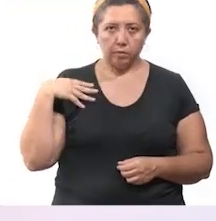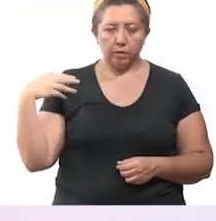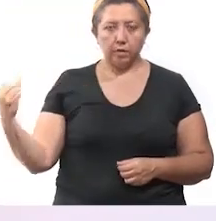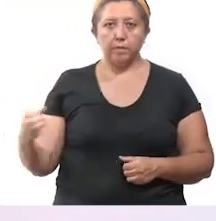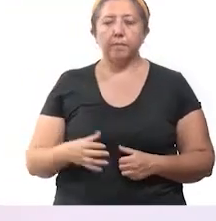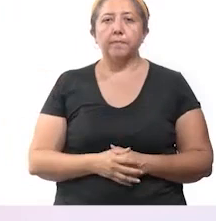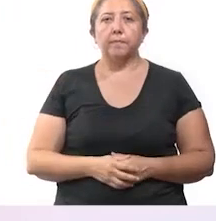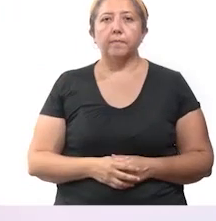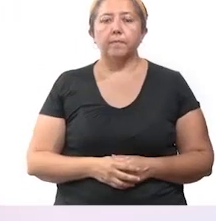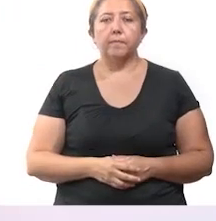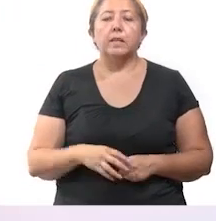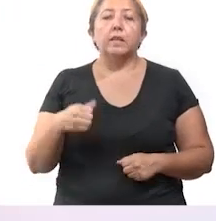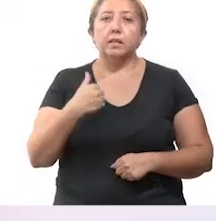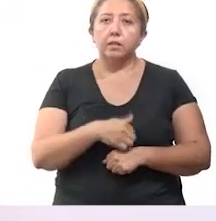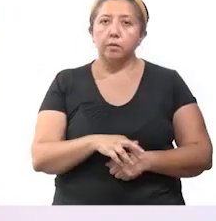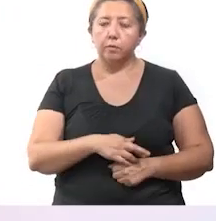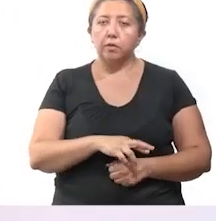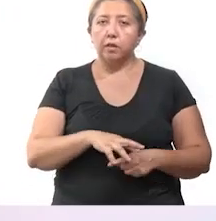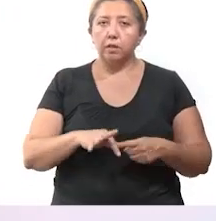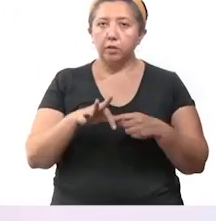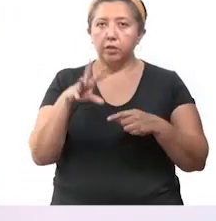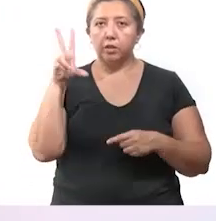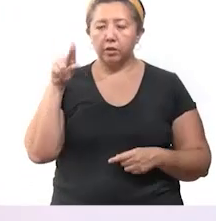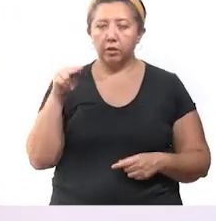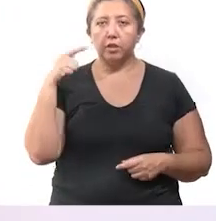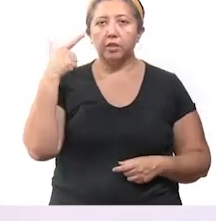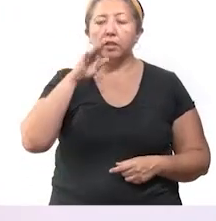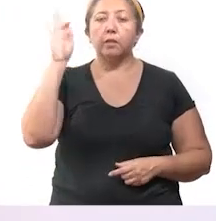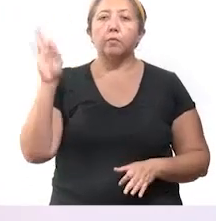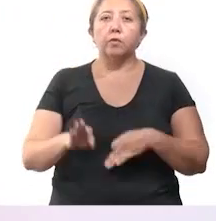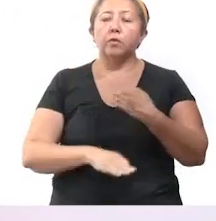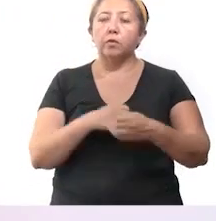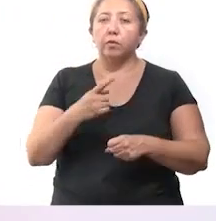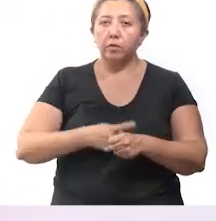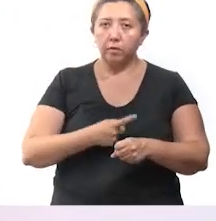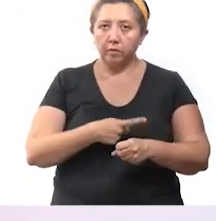pueden contagiar. Esta cifra representa el 87% del total de contagios